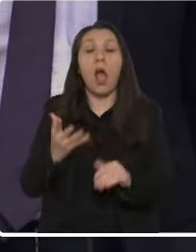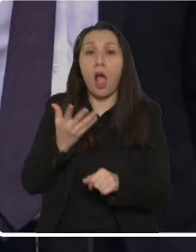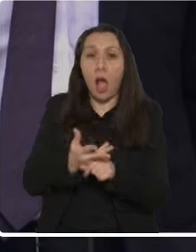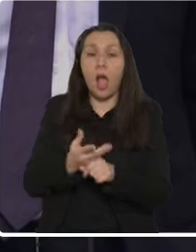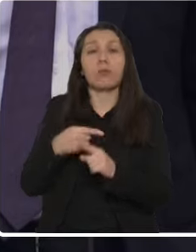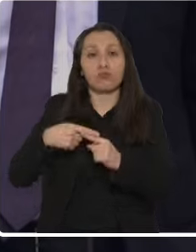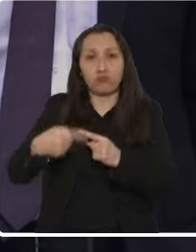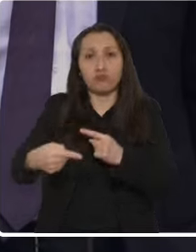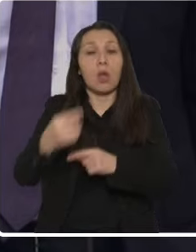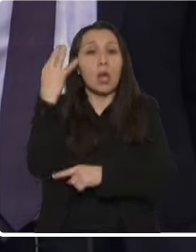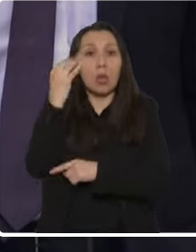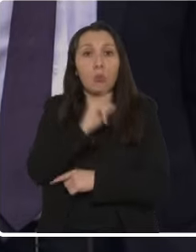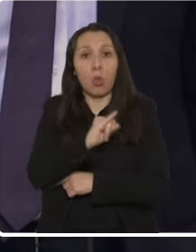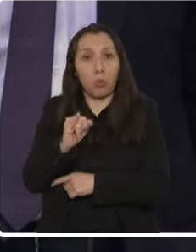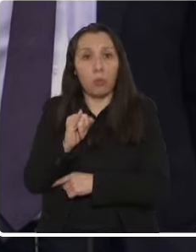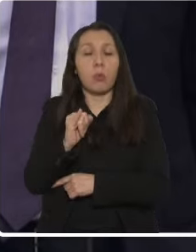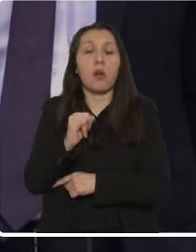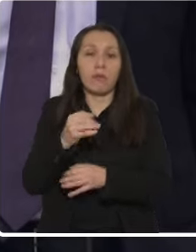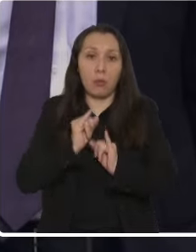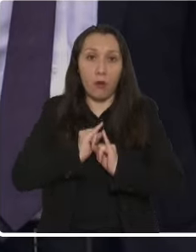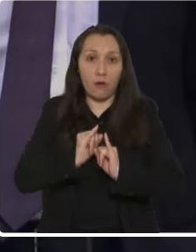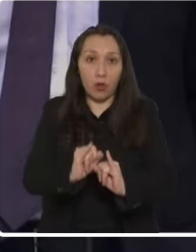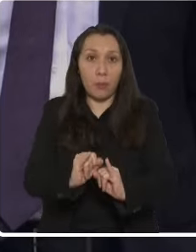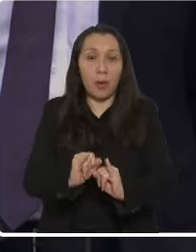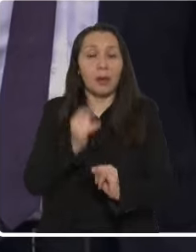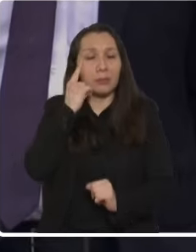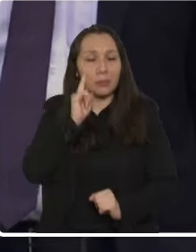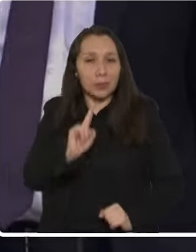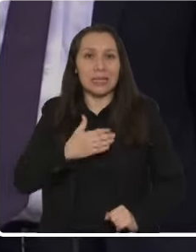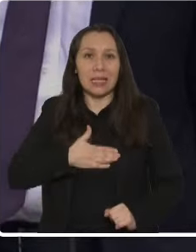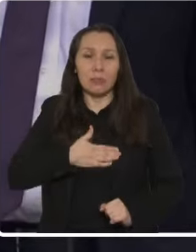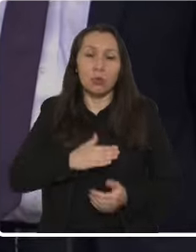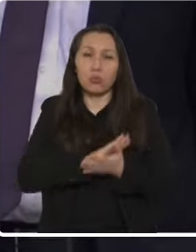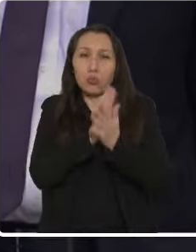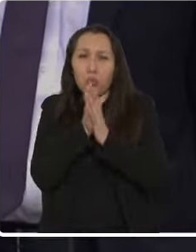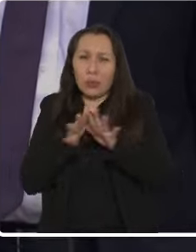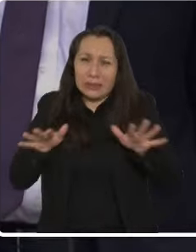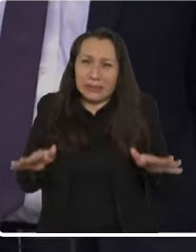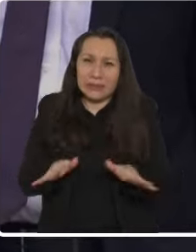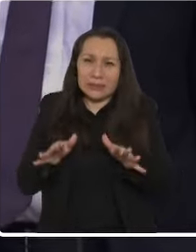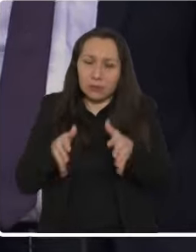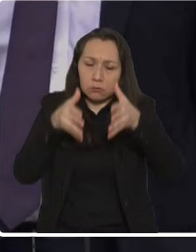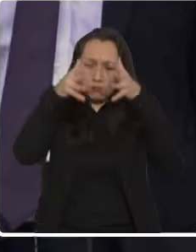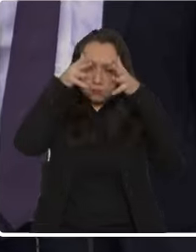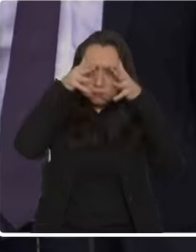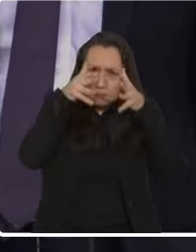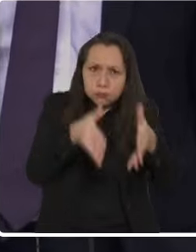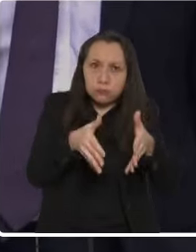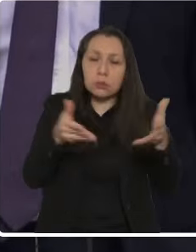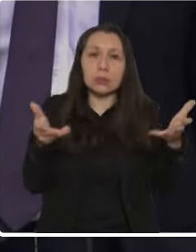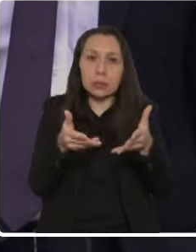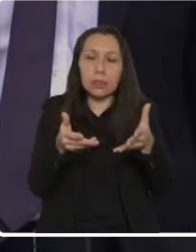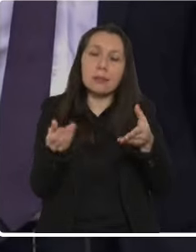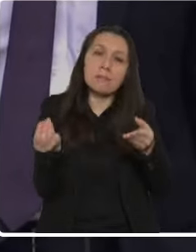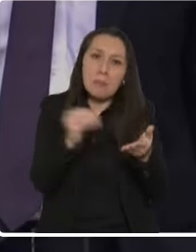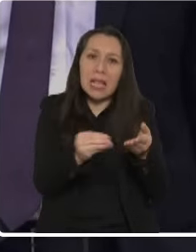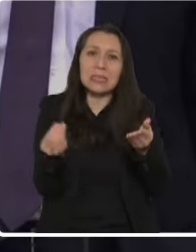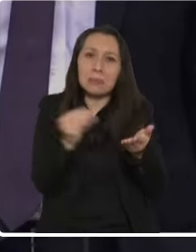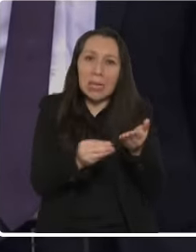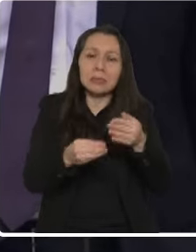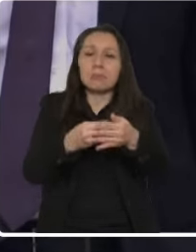habiendo varias reuniones que después informaremos, pero queremos que todos esos esfuerzos se aboquen a ir